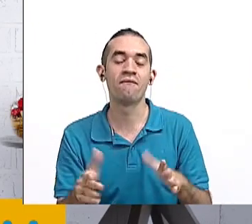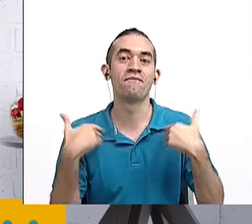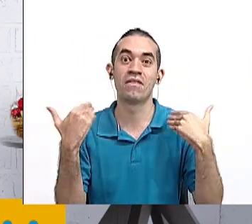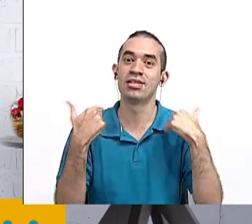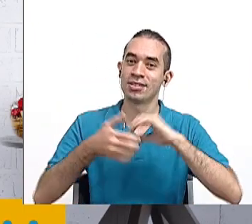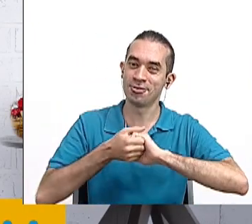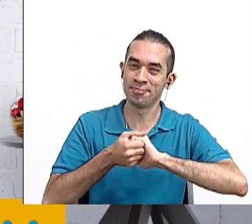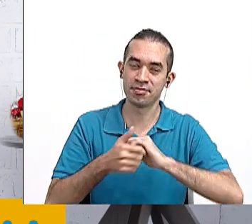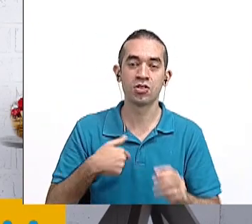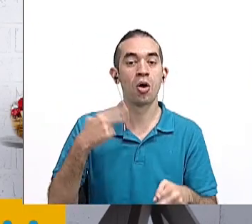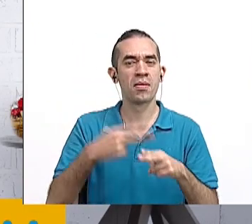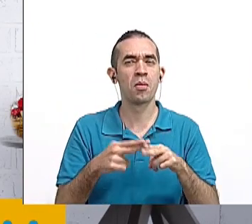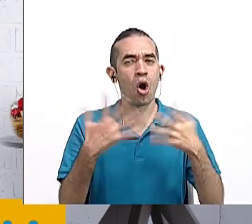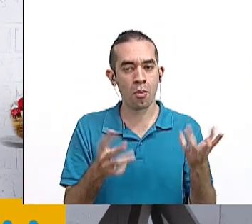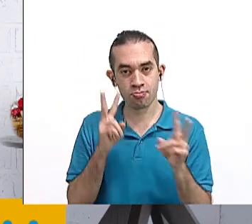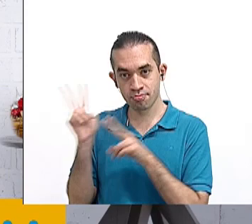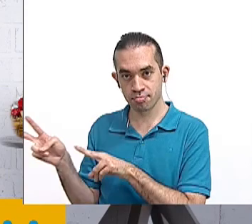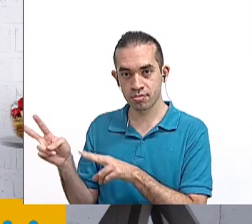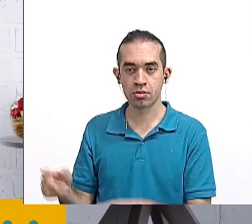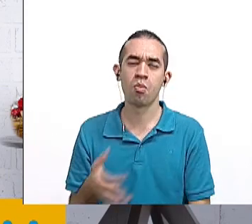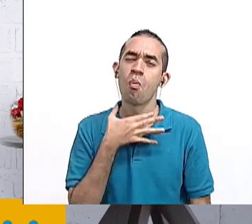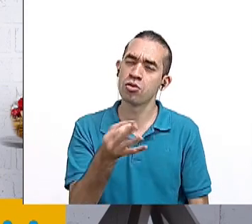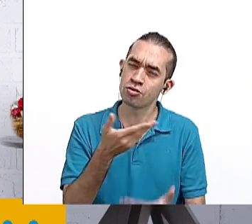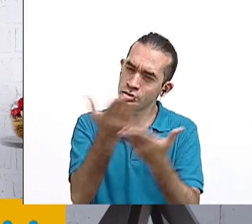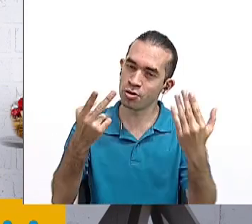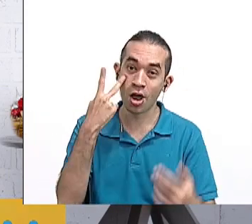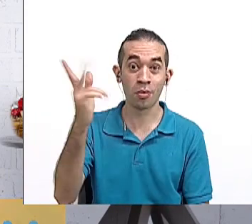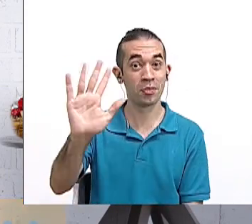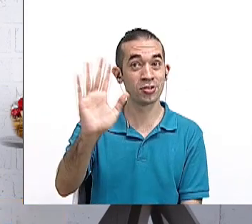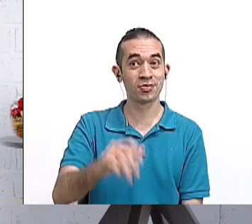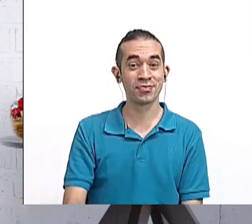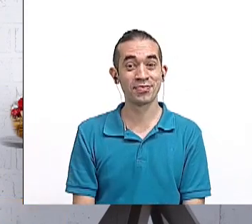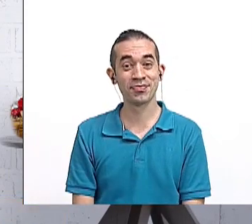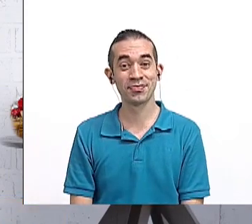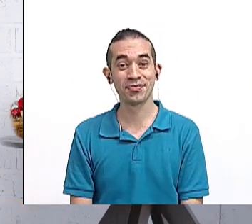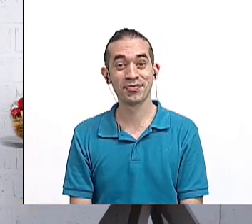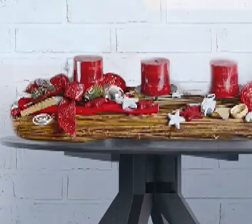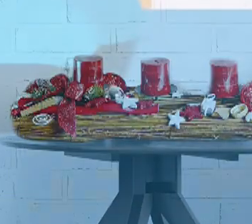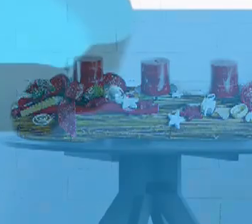carlos que estaba un placer haber estado con ustedes nos vemos